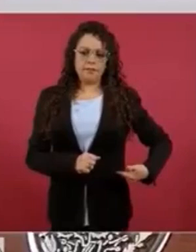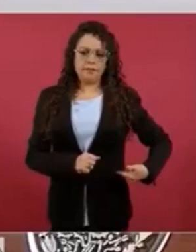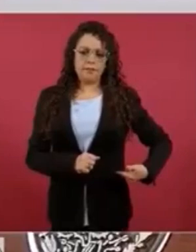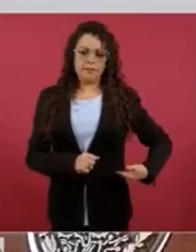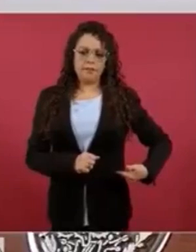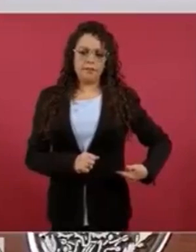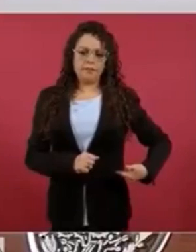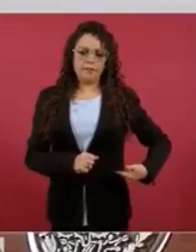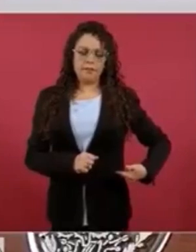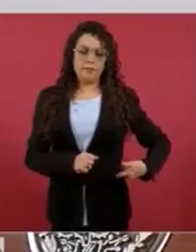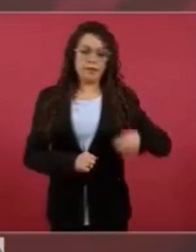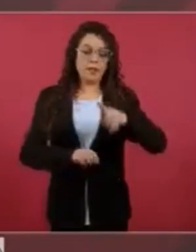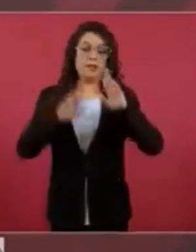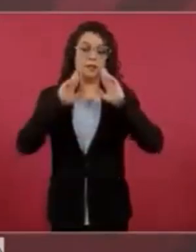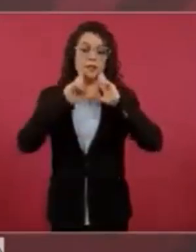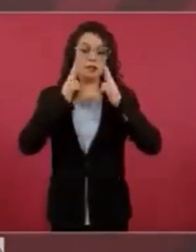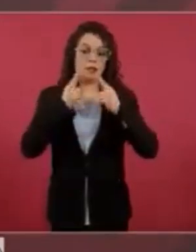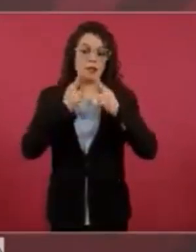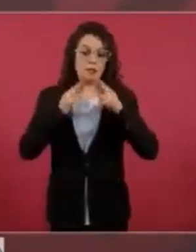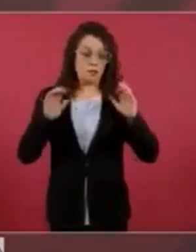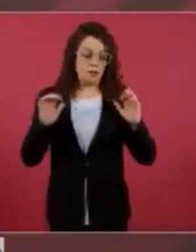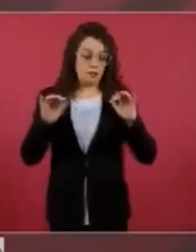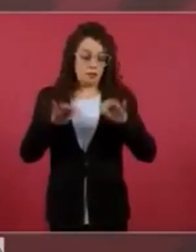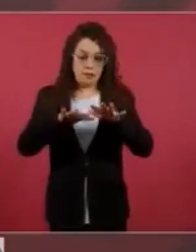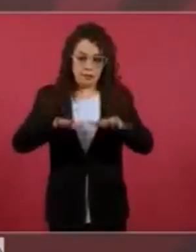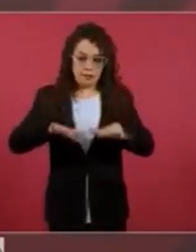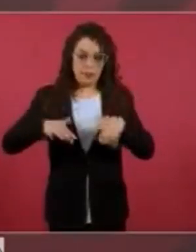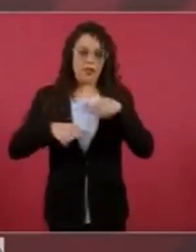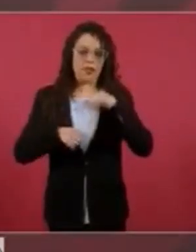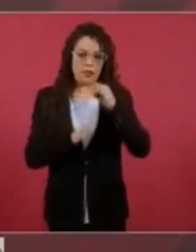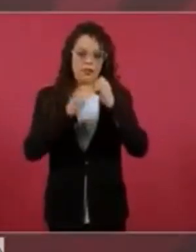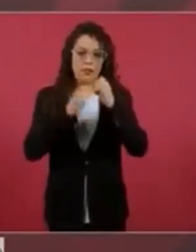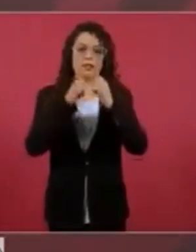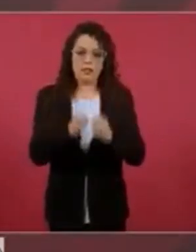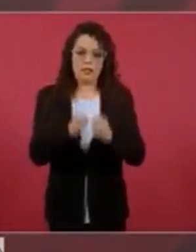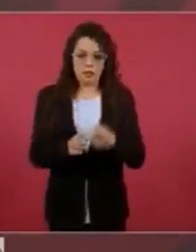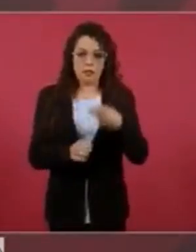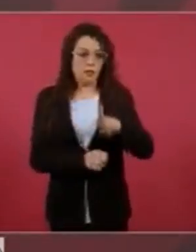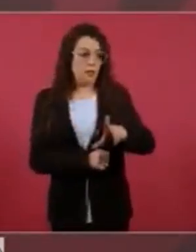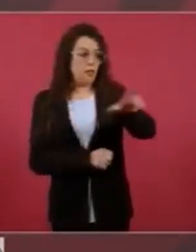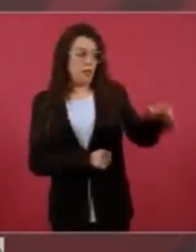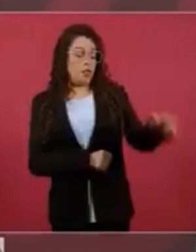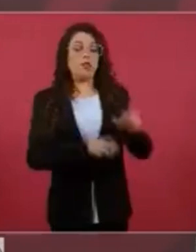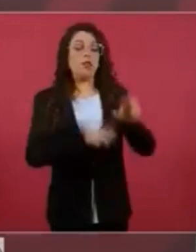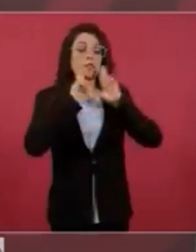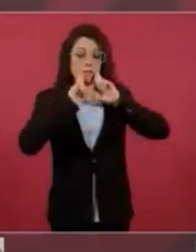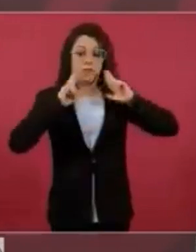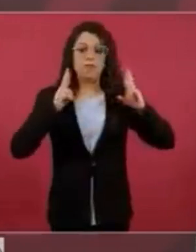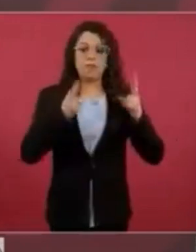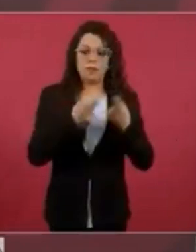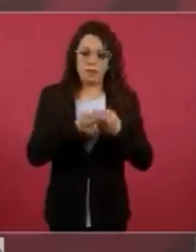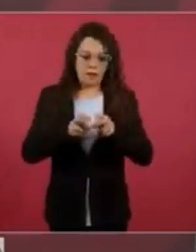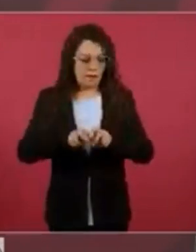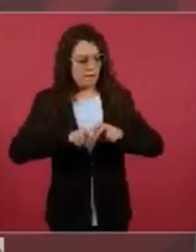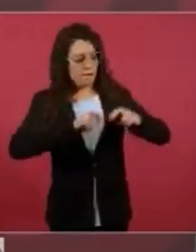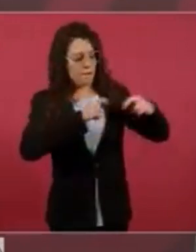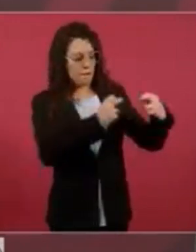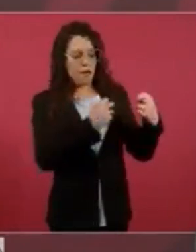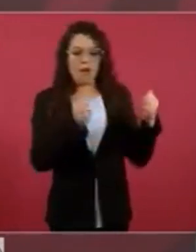voy a estar en la ceremonia, pero no voy a reunirme con